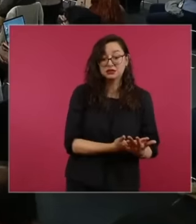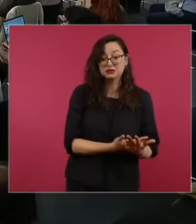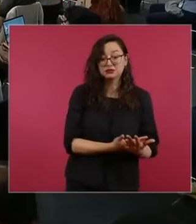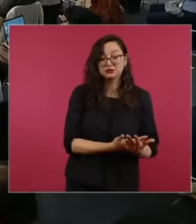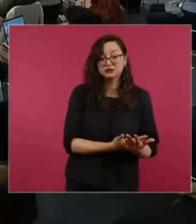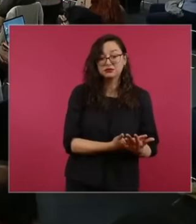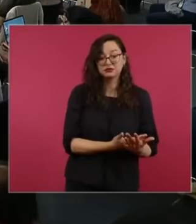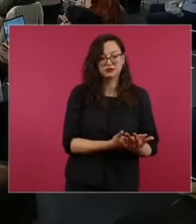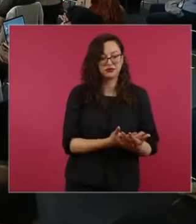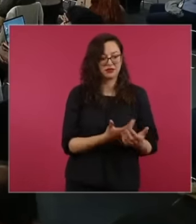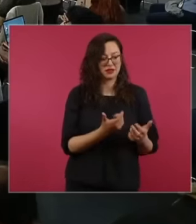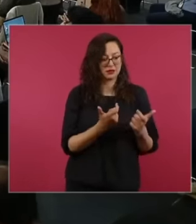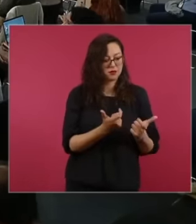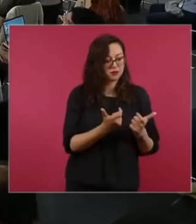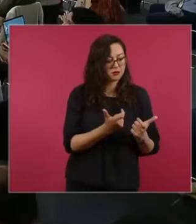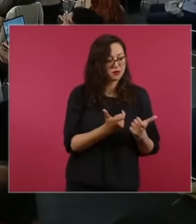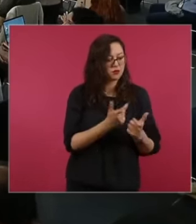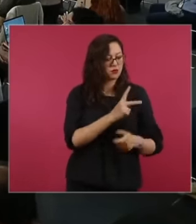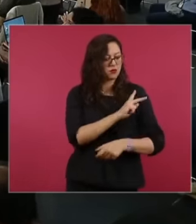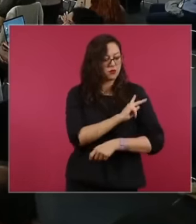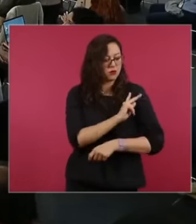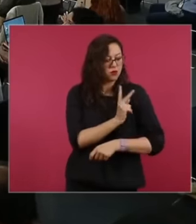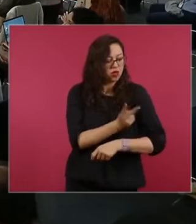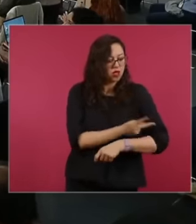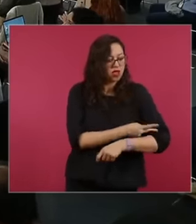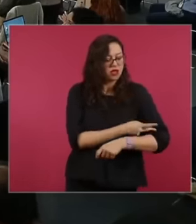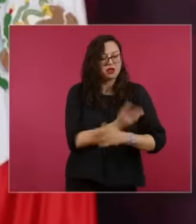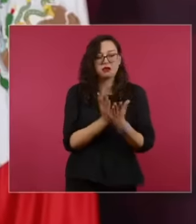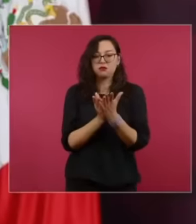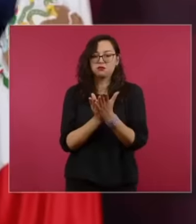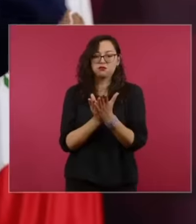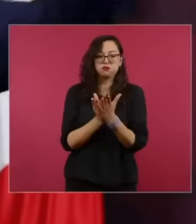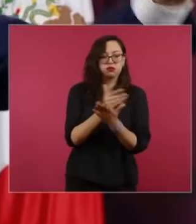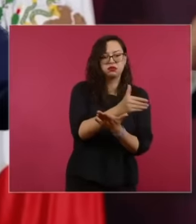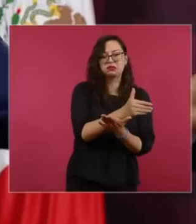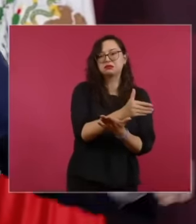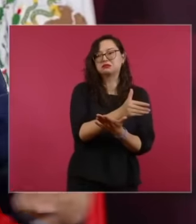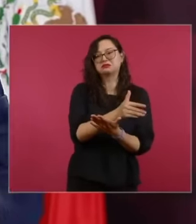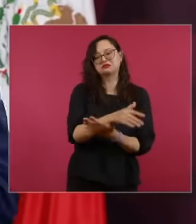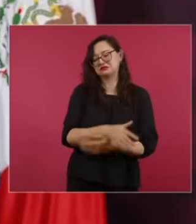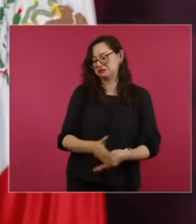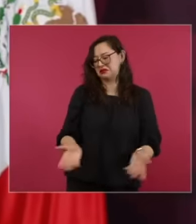del poder, del dinero, ya no son nada.